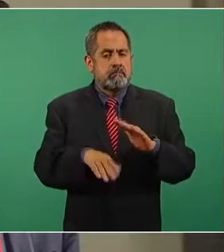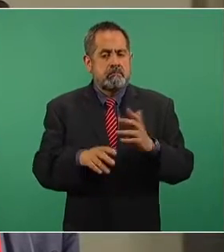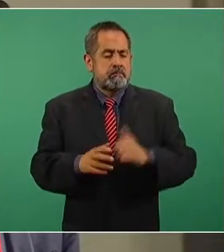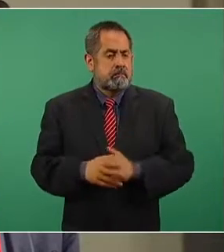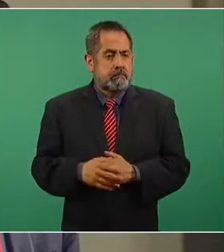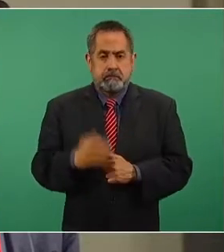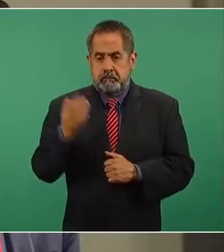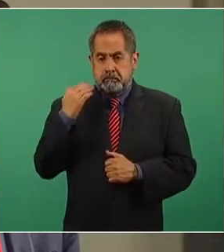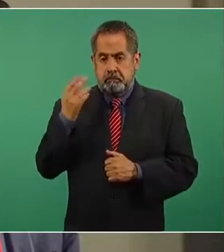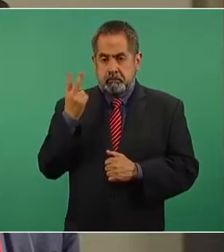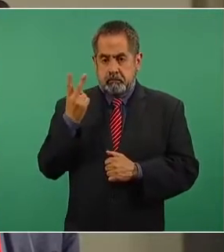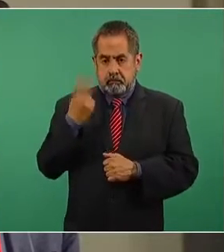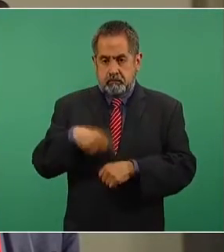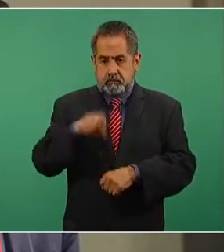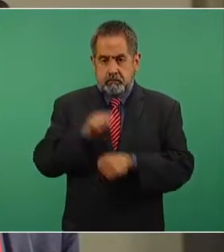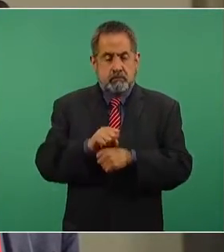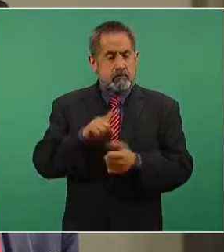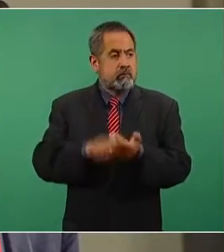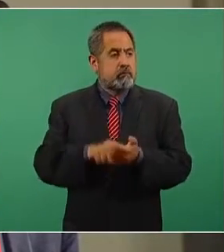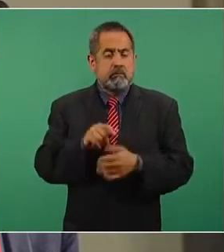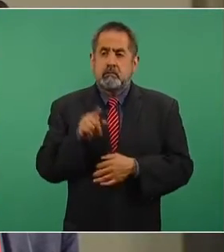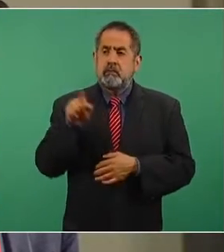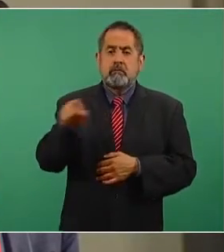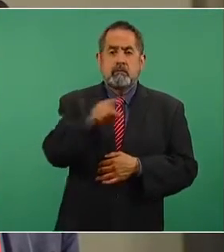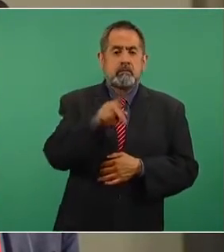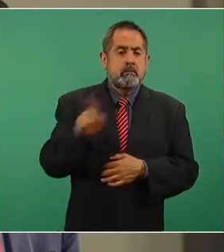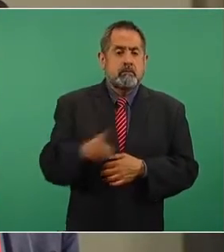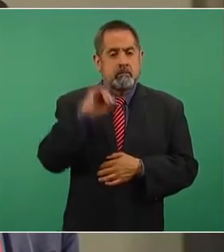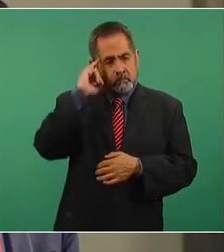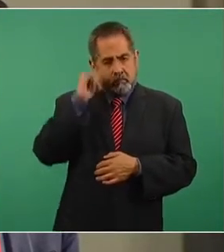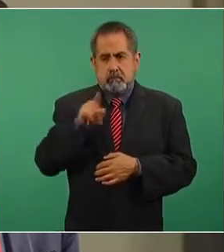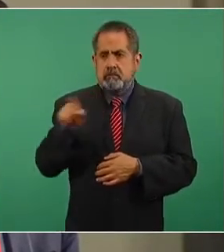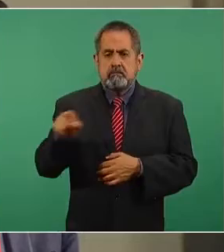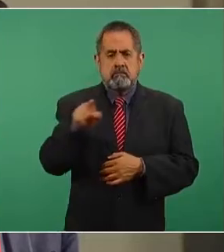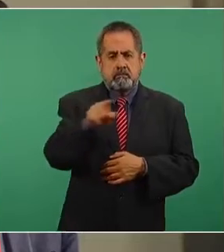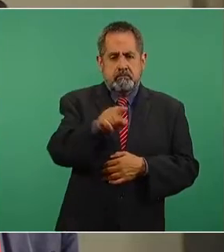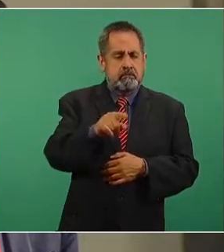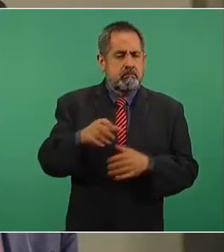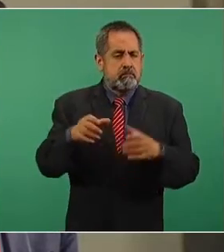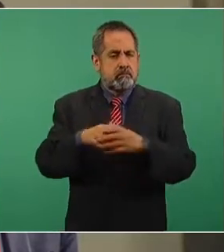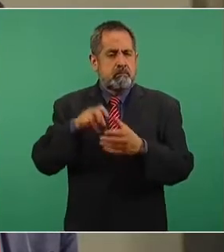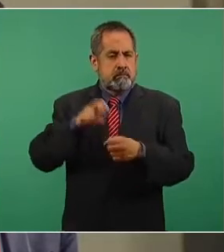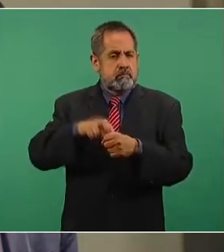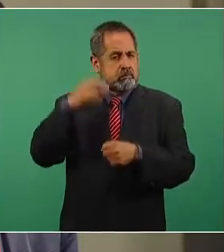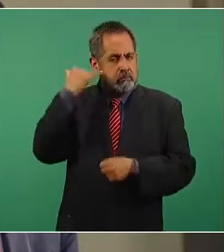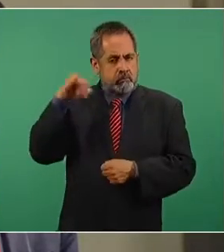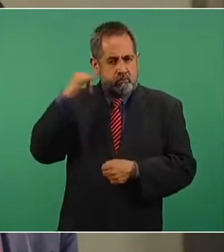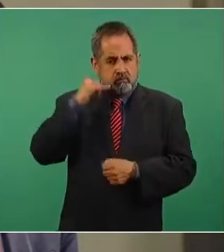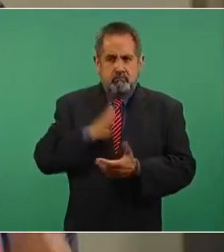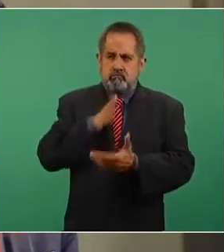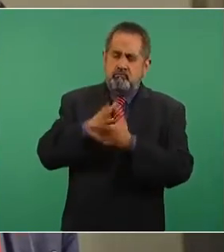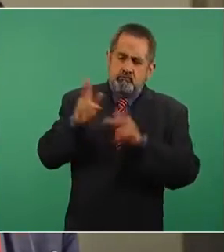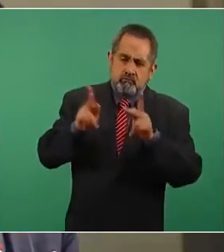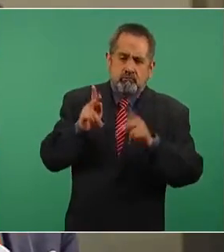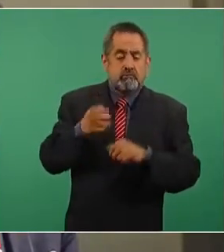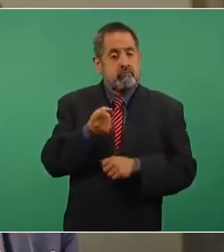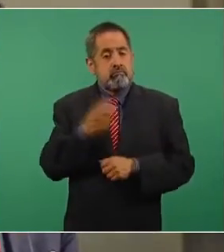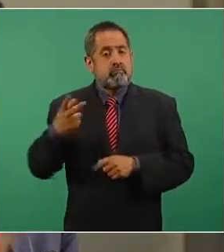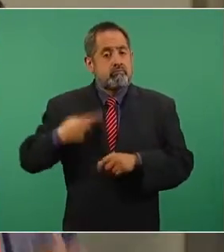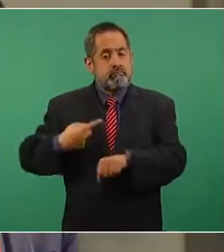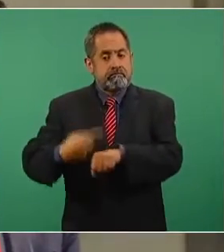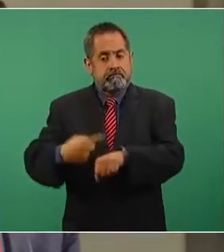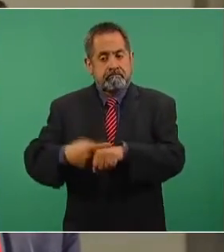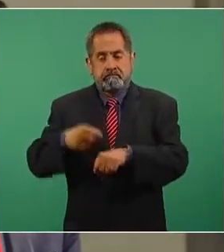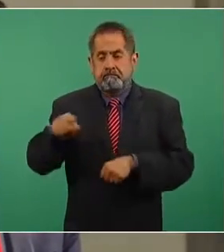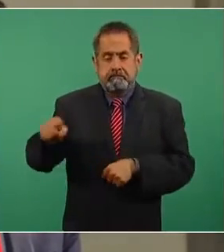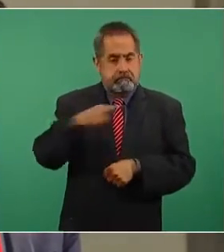Hace 2 semanas fui a pueblos indígenas en el municipio de Oxcutzcab, en Yucatán, y hablé con pacientes que